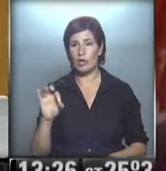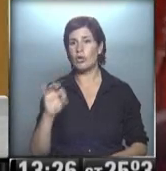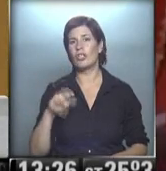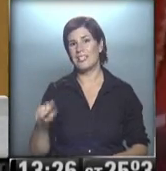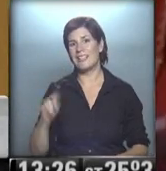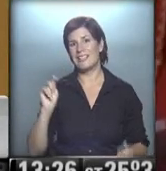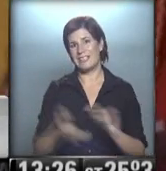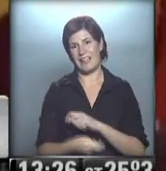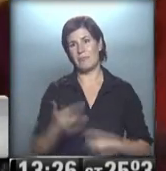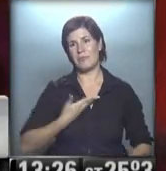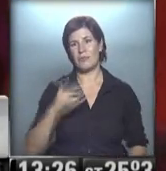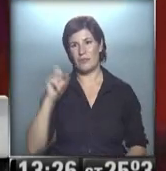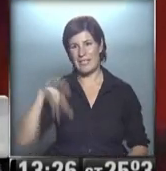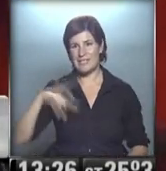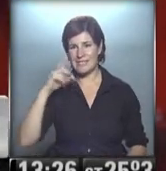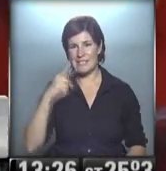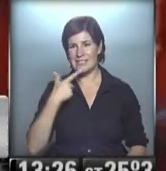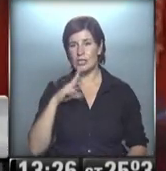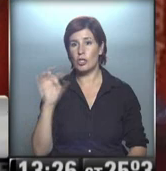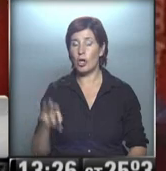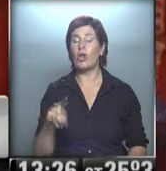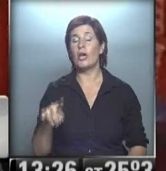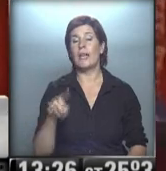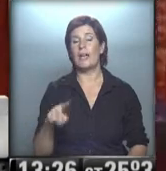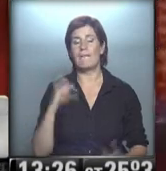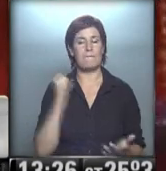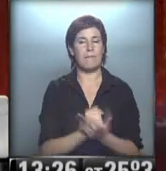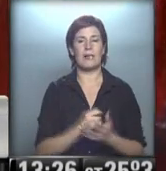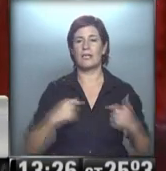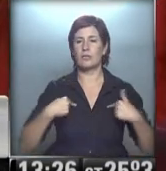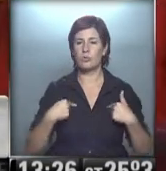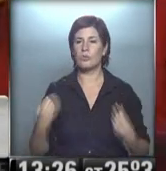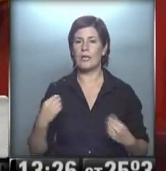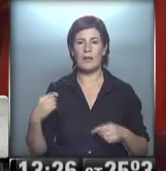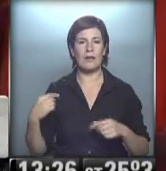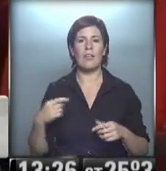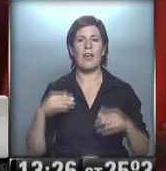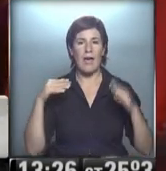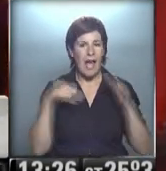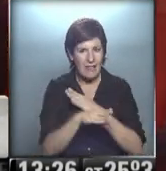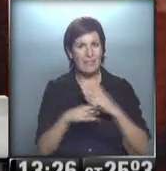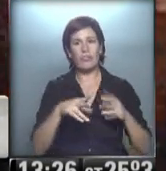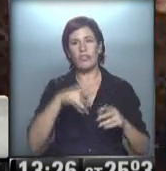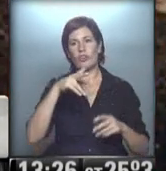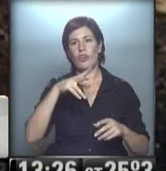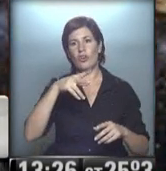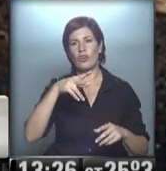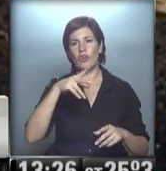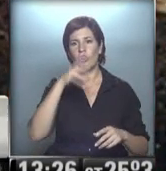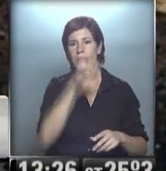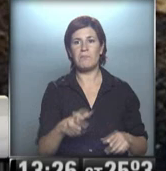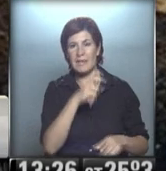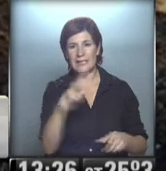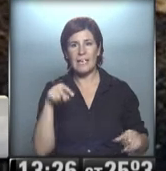Papa Francisco le imprimió a la Iglesia su sello distintivo, siendo una de las primeras misiones combatir la corrupción enquistada en el Vaticano, y para ello creó